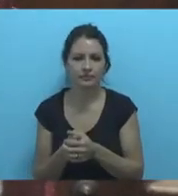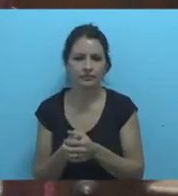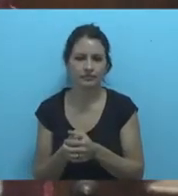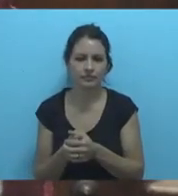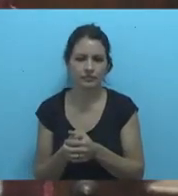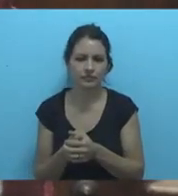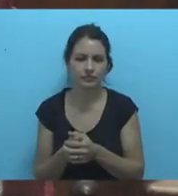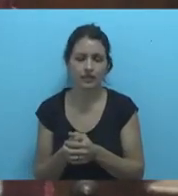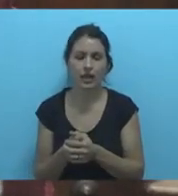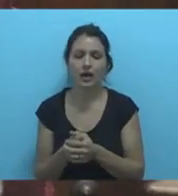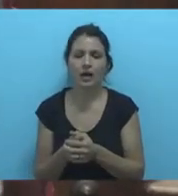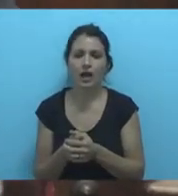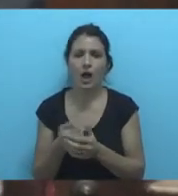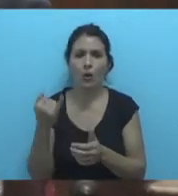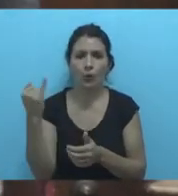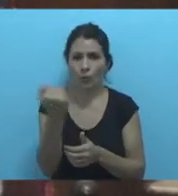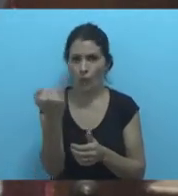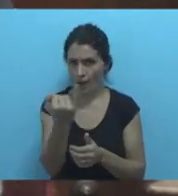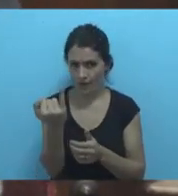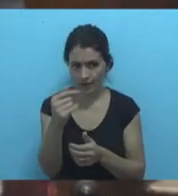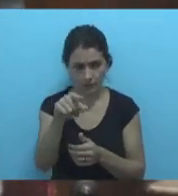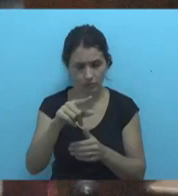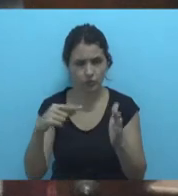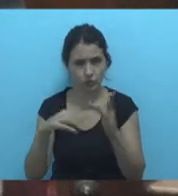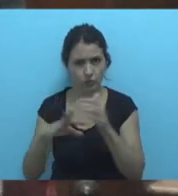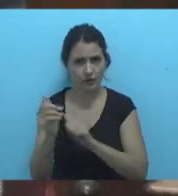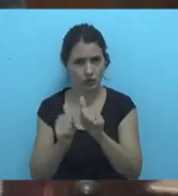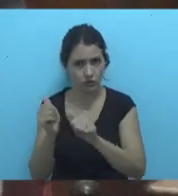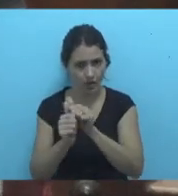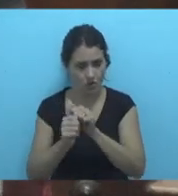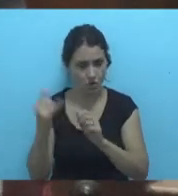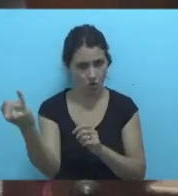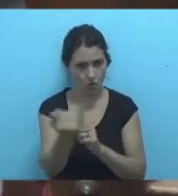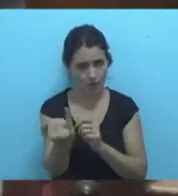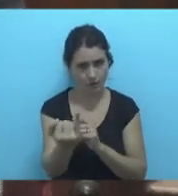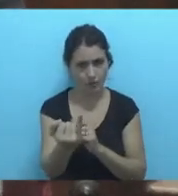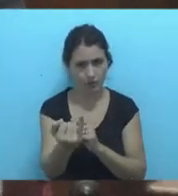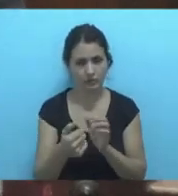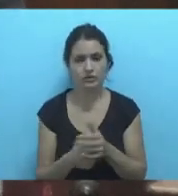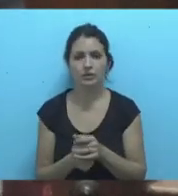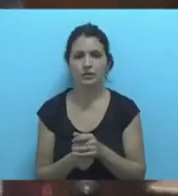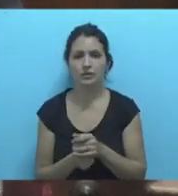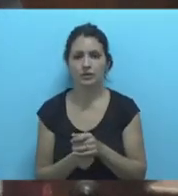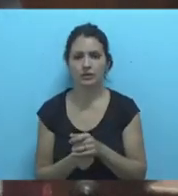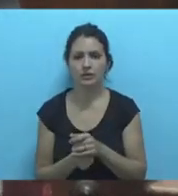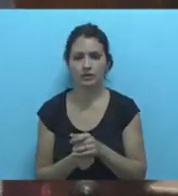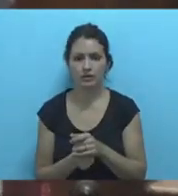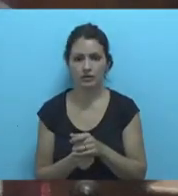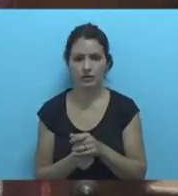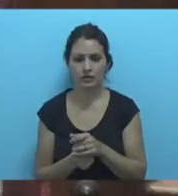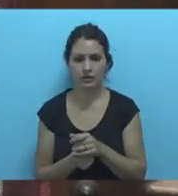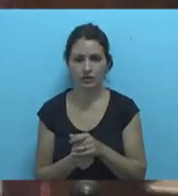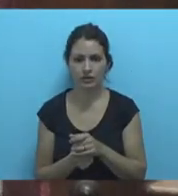jueves próximo en la ciudad de Rosario, o así me lo comunicó el ministro de Gobierno esta mañana, vamos a ser recibidos no por el señor gobernador, pero